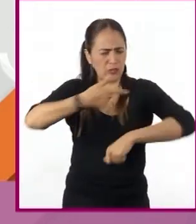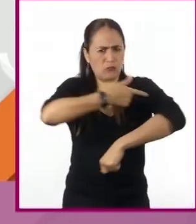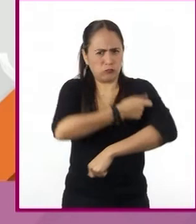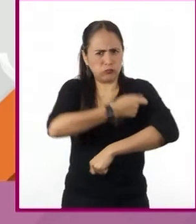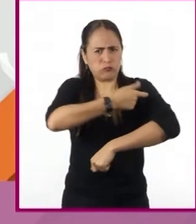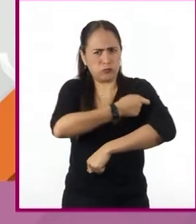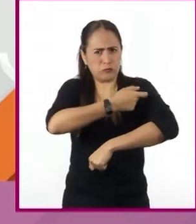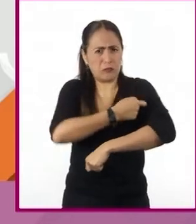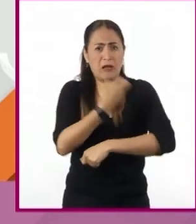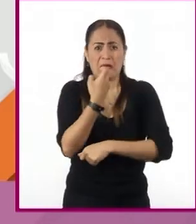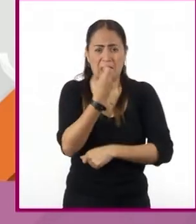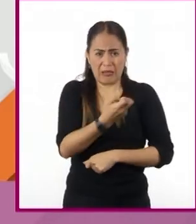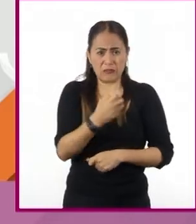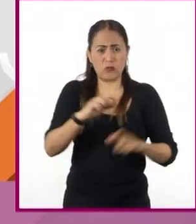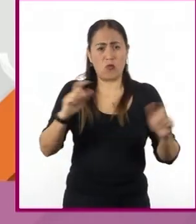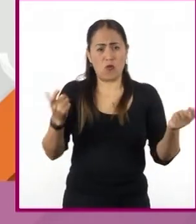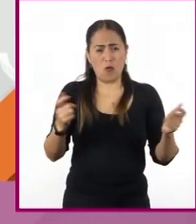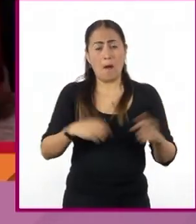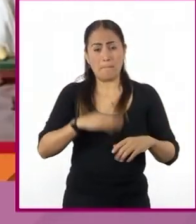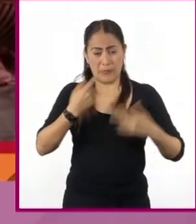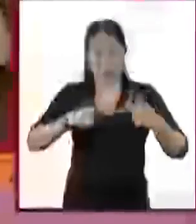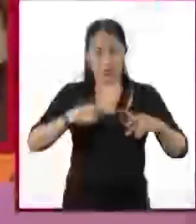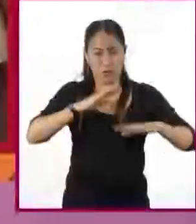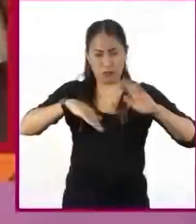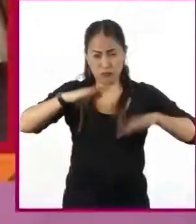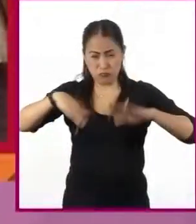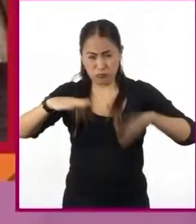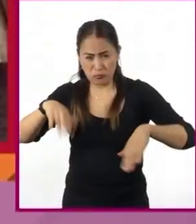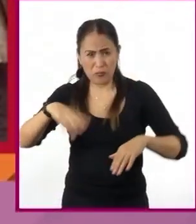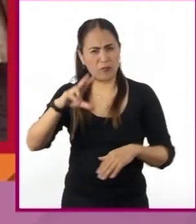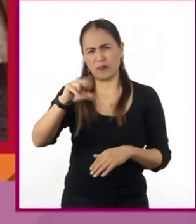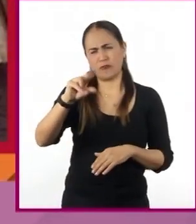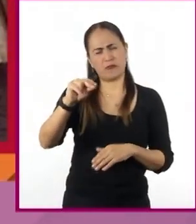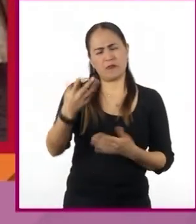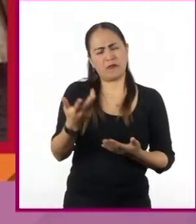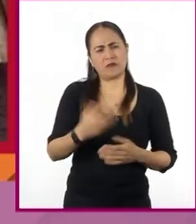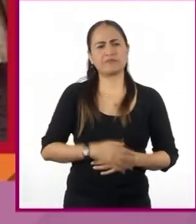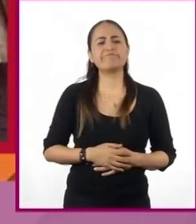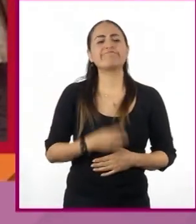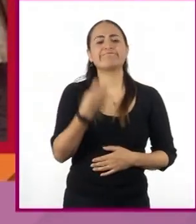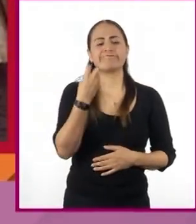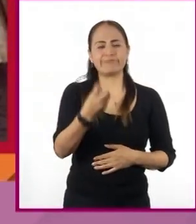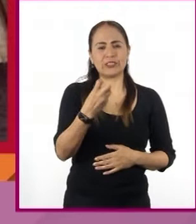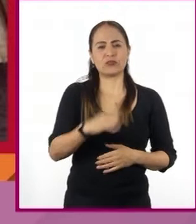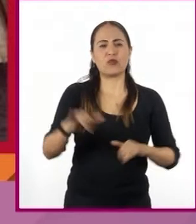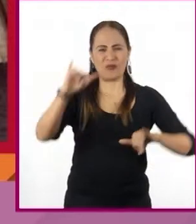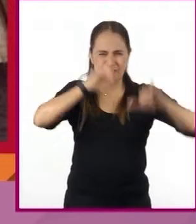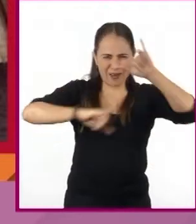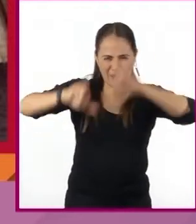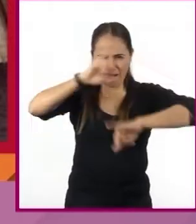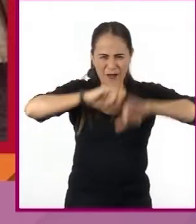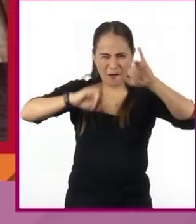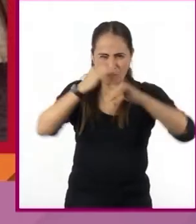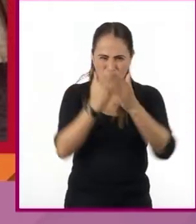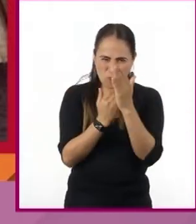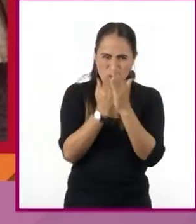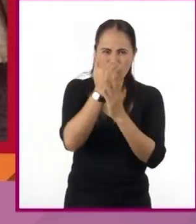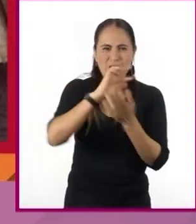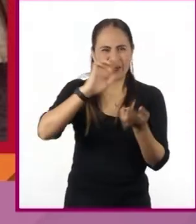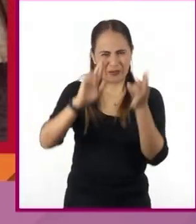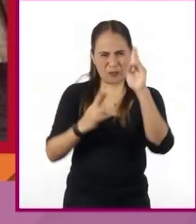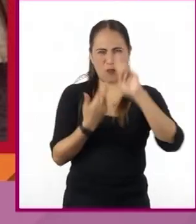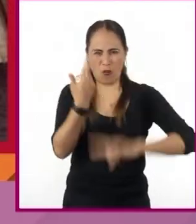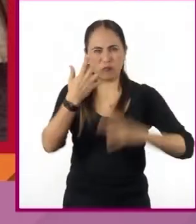seguramente ayudó a que se redujera la mortalidad. Efectivamente, los avances científicos que impulsaron la revolución